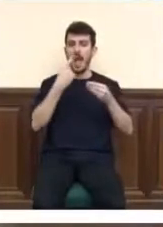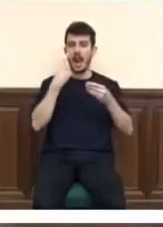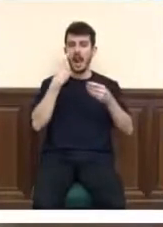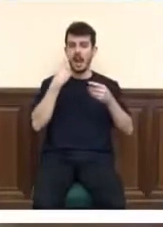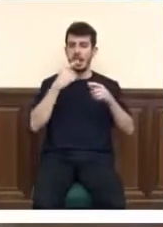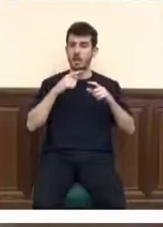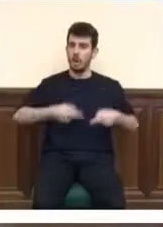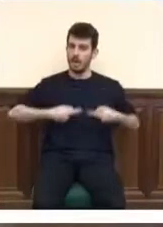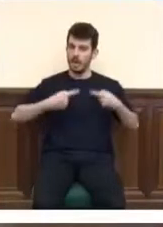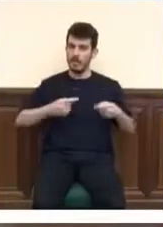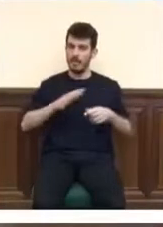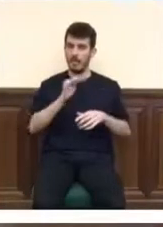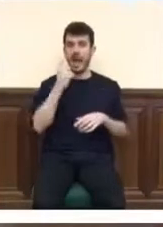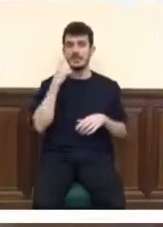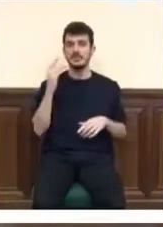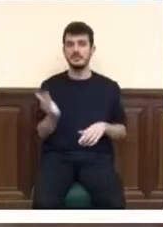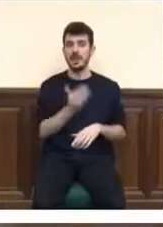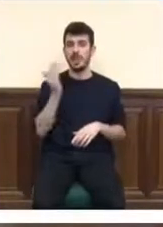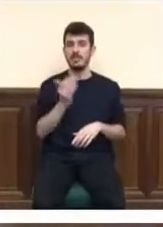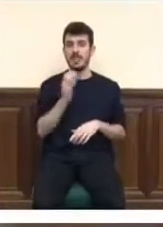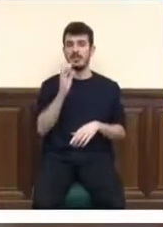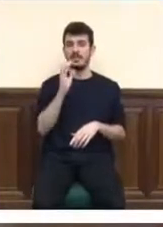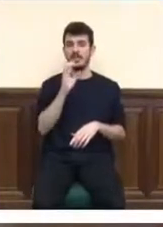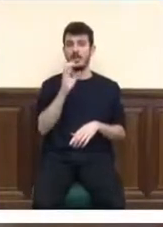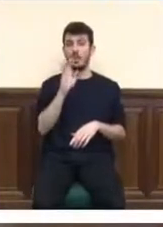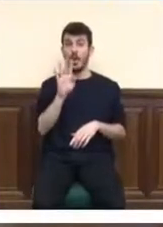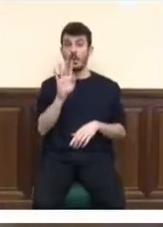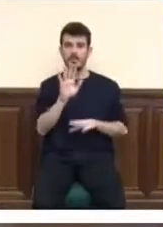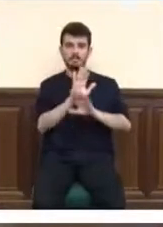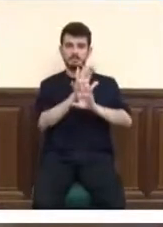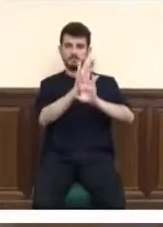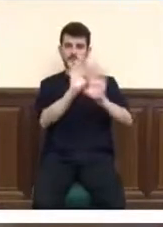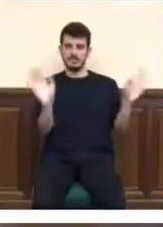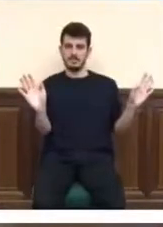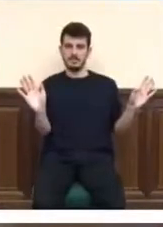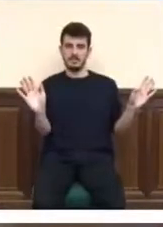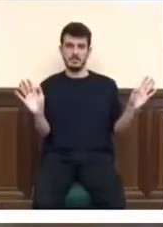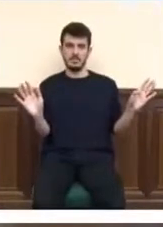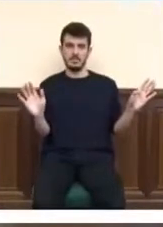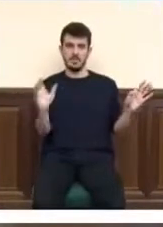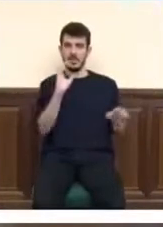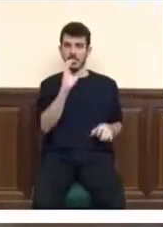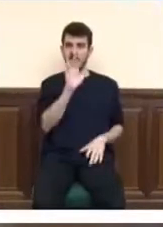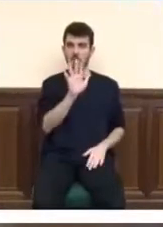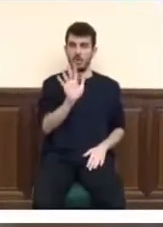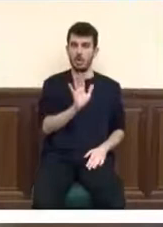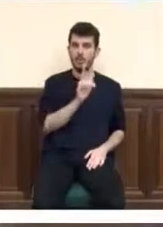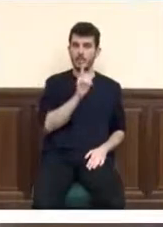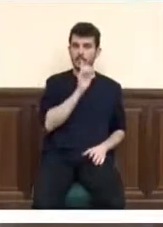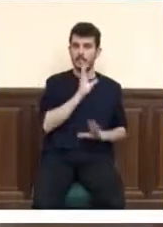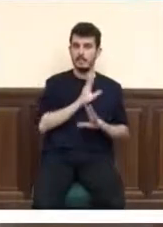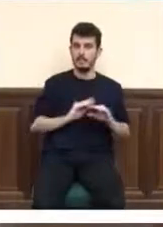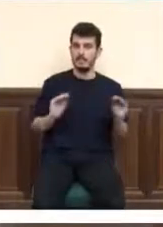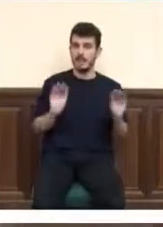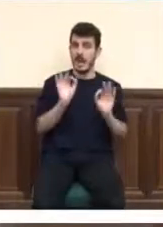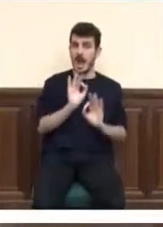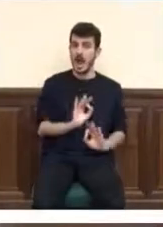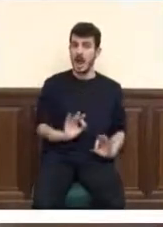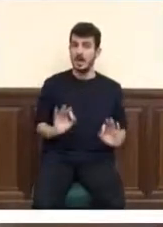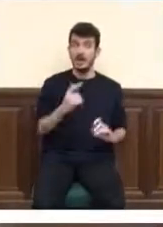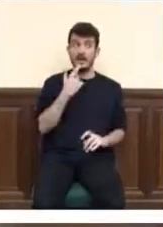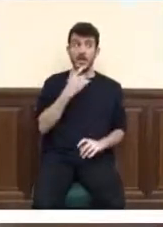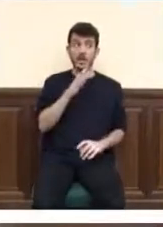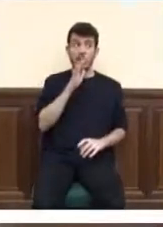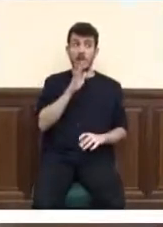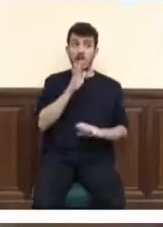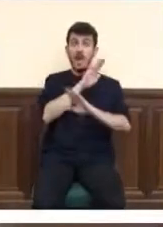y mejora de las frecuencias en la línea C4. No en la C5. Lo digo porque al final